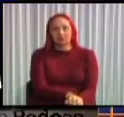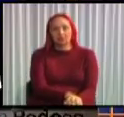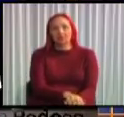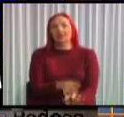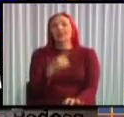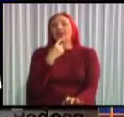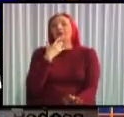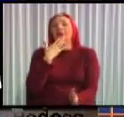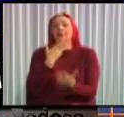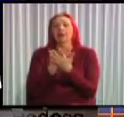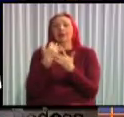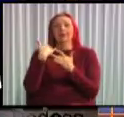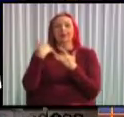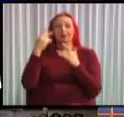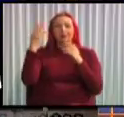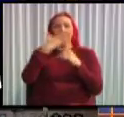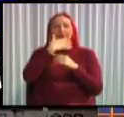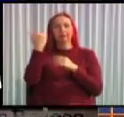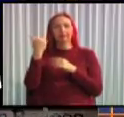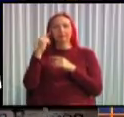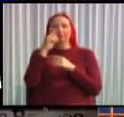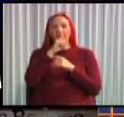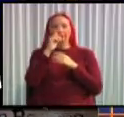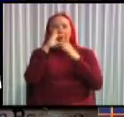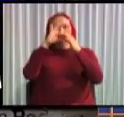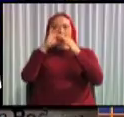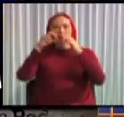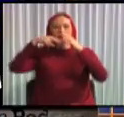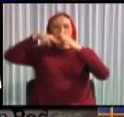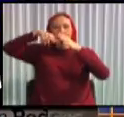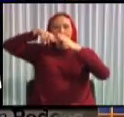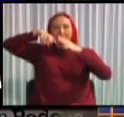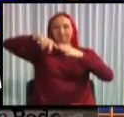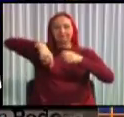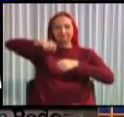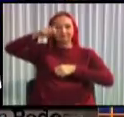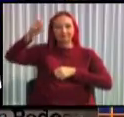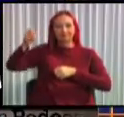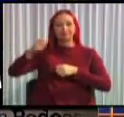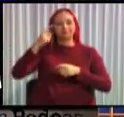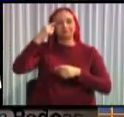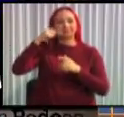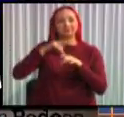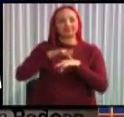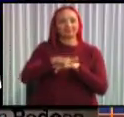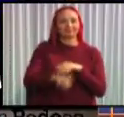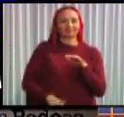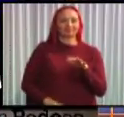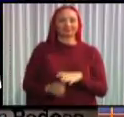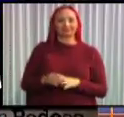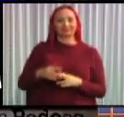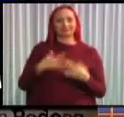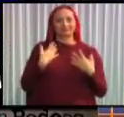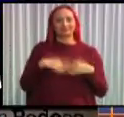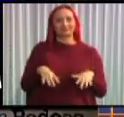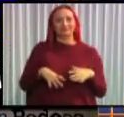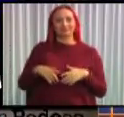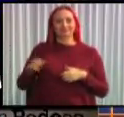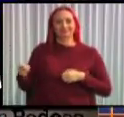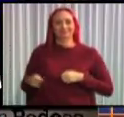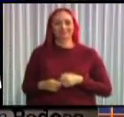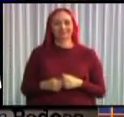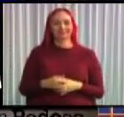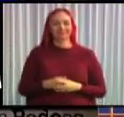digamos que diga, yo soy mejor? No los voy a poner a bailar trompo todavía, porque desde que llegaron están sufriendo con los trompos,